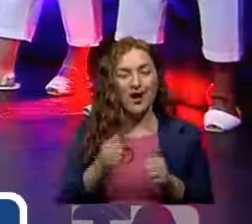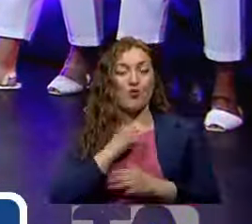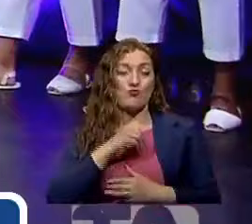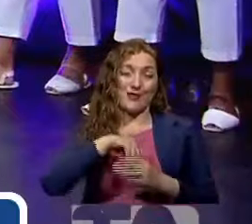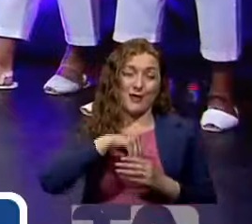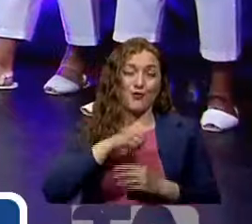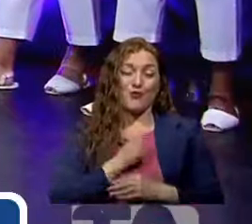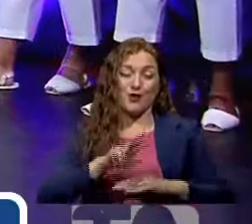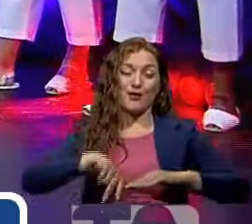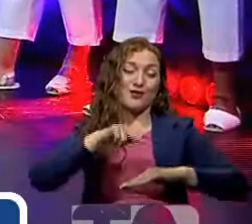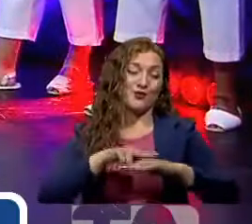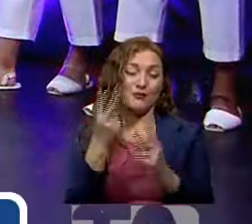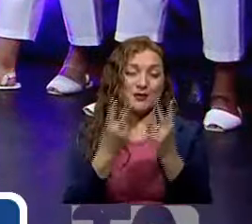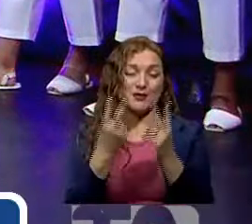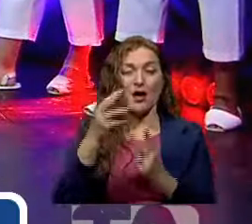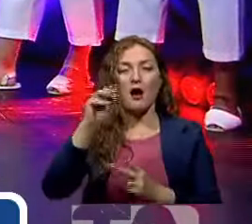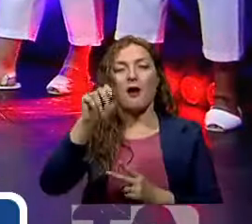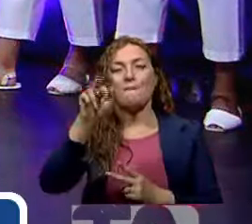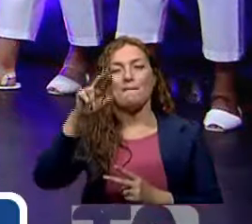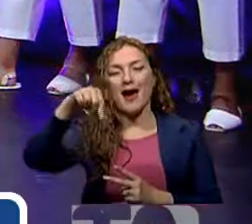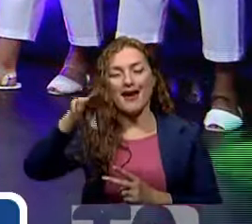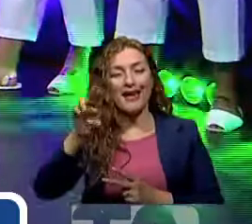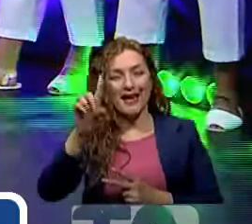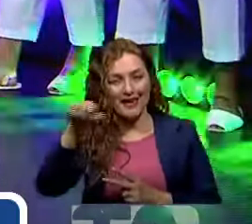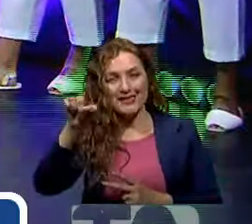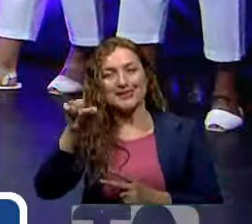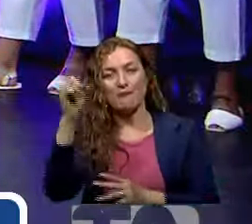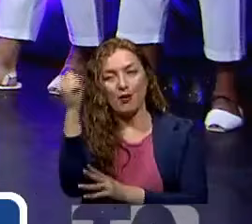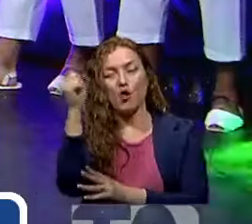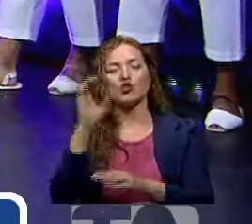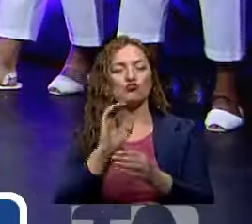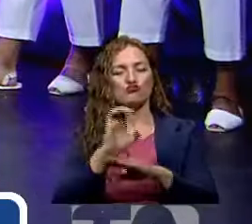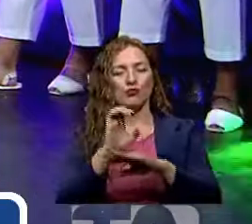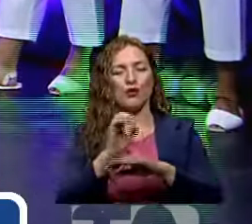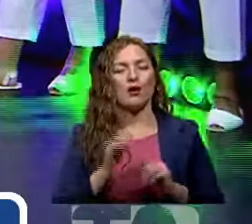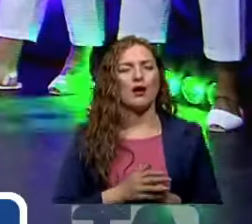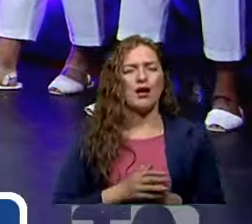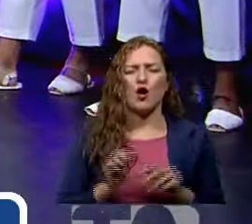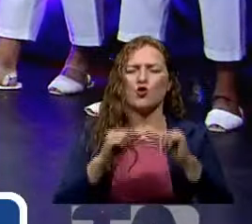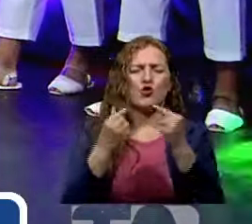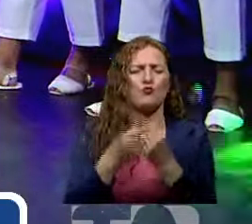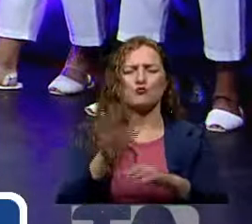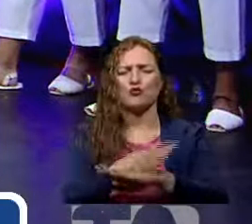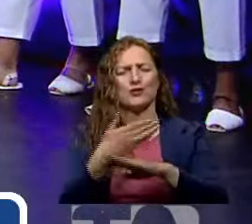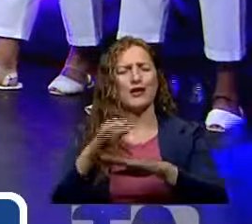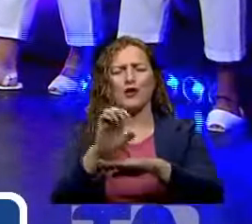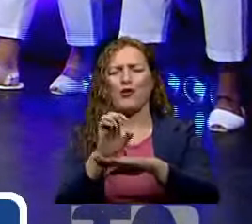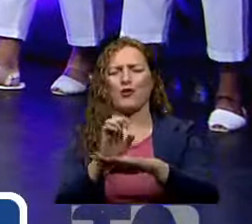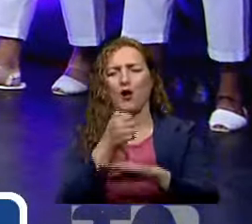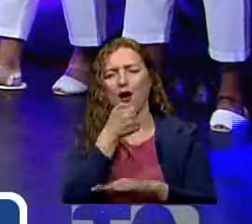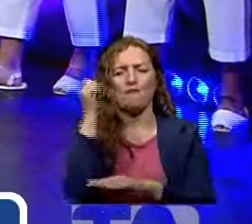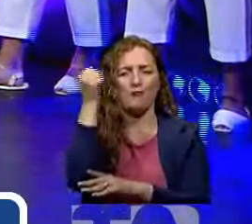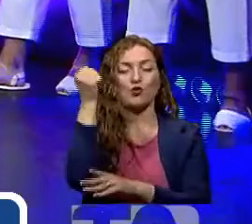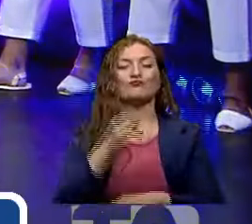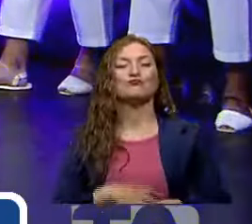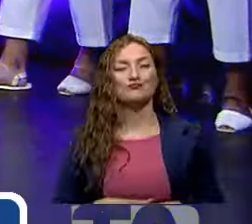con artistas nacionales, nos visitará Marqués, el Trío Colonial, Tierra Canela, Jaime Enrique Aymara, Constelación Vallenata y muchísimos más.